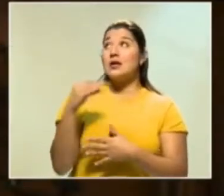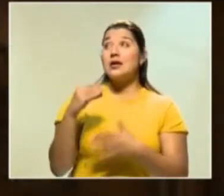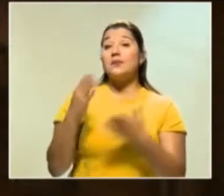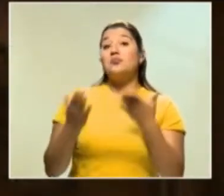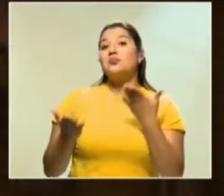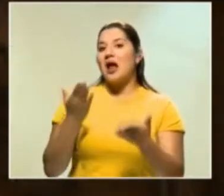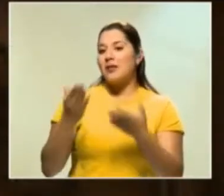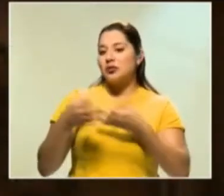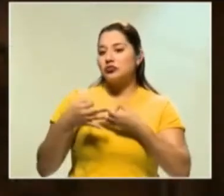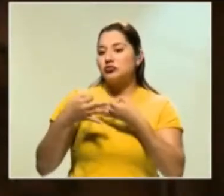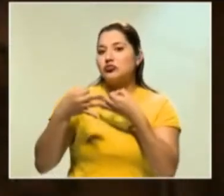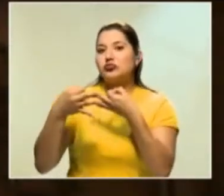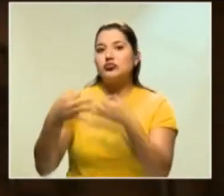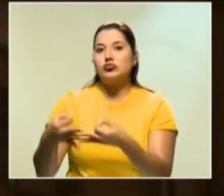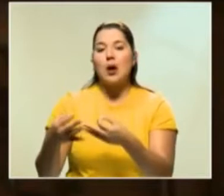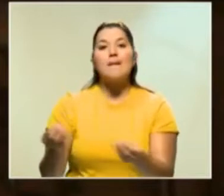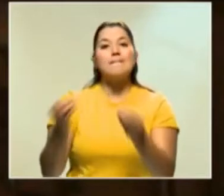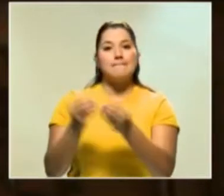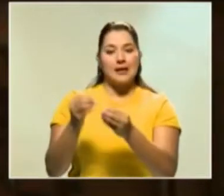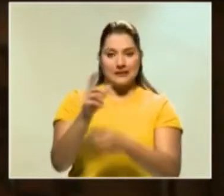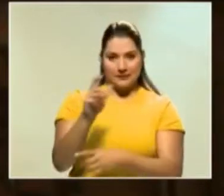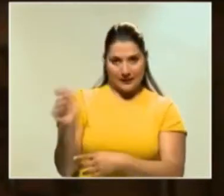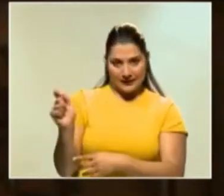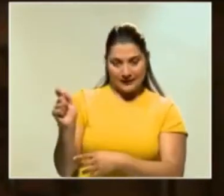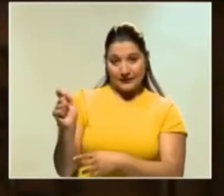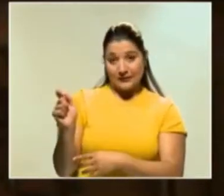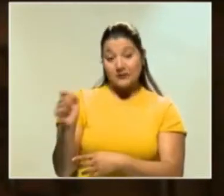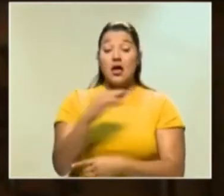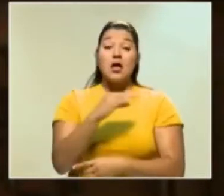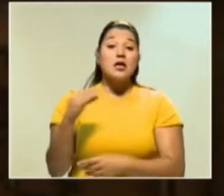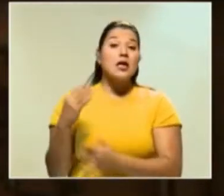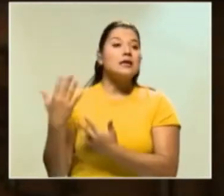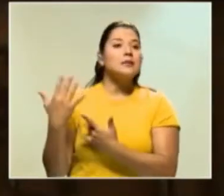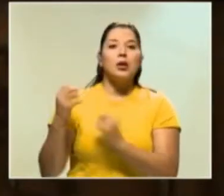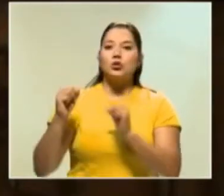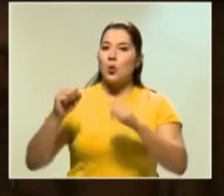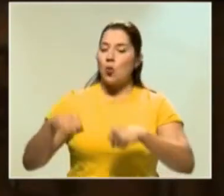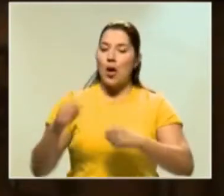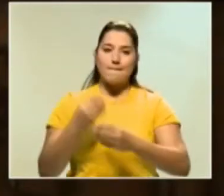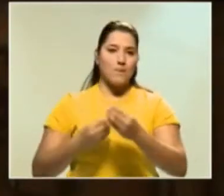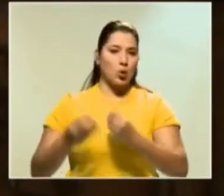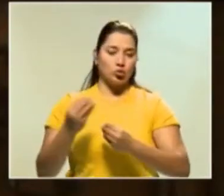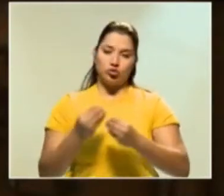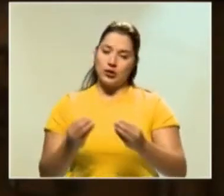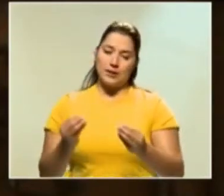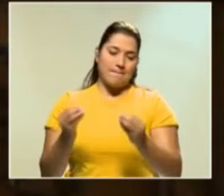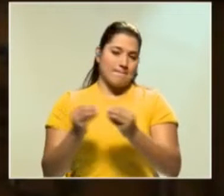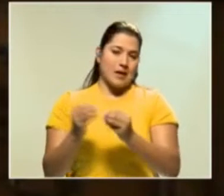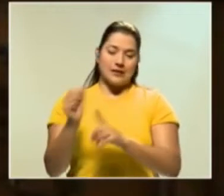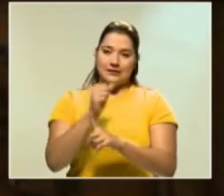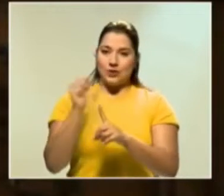a prolongar durante meses por lo menos. Es de esperarse que se sigan produciendo eventos como el de